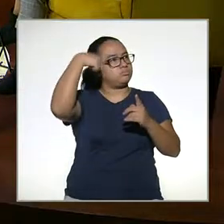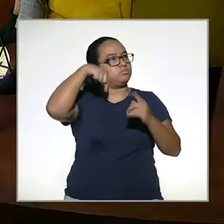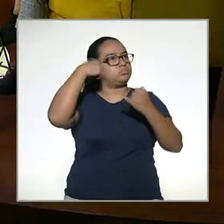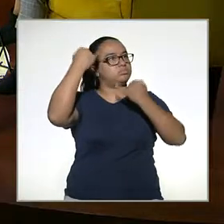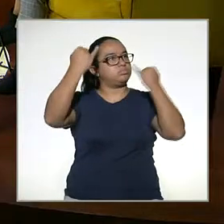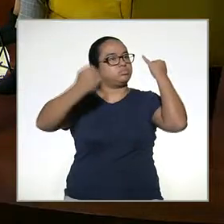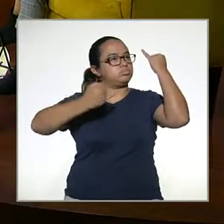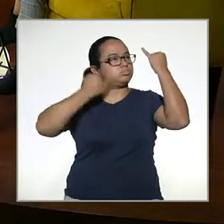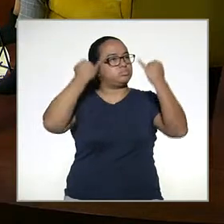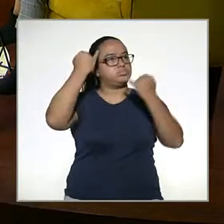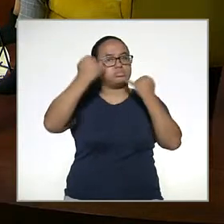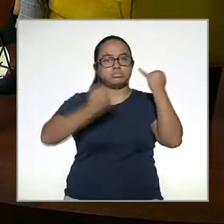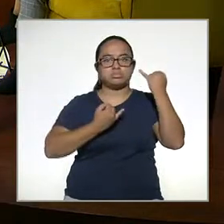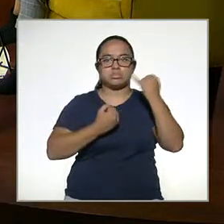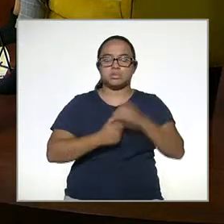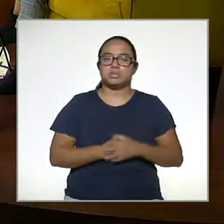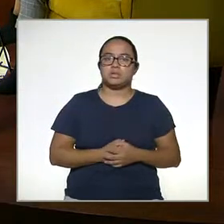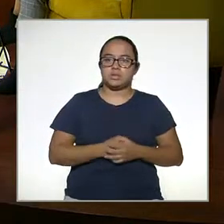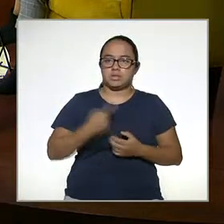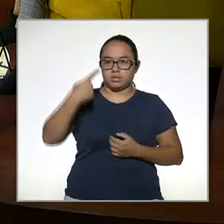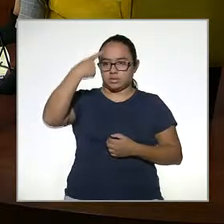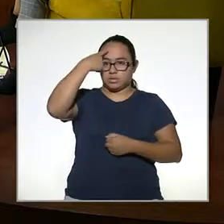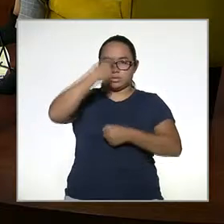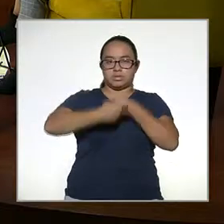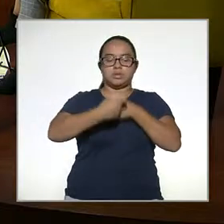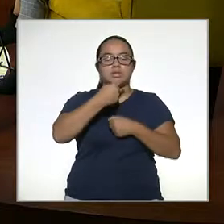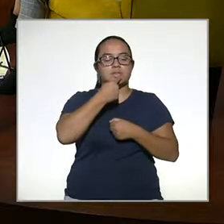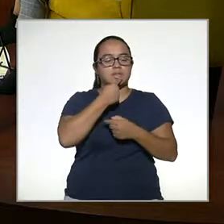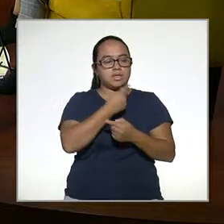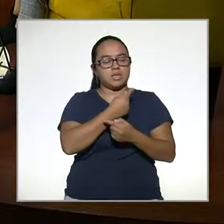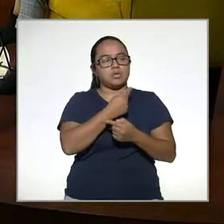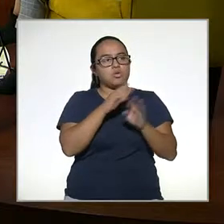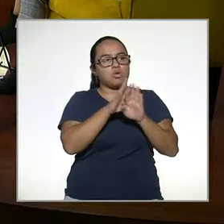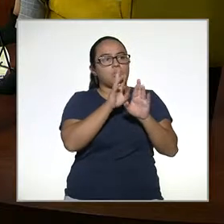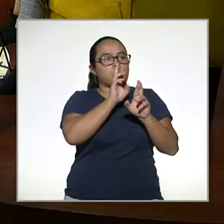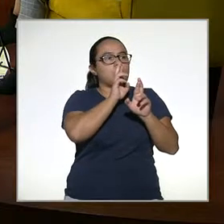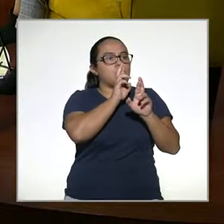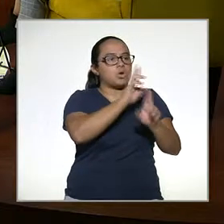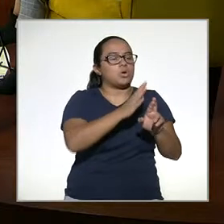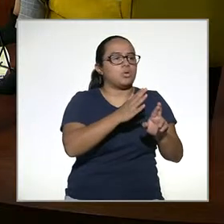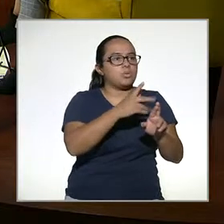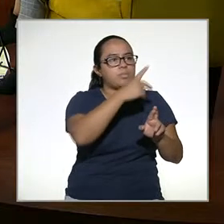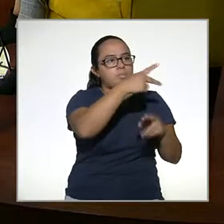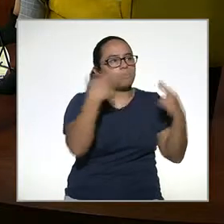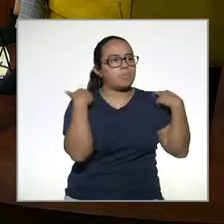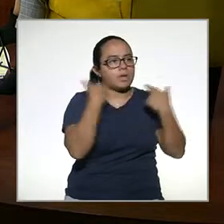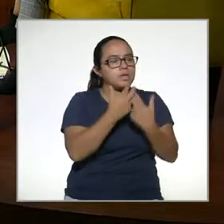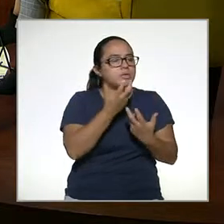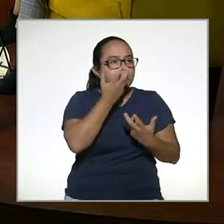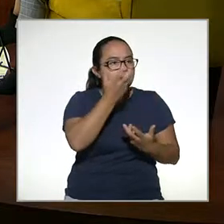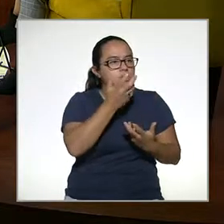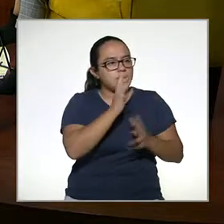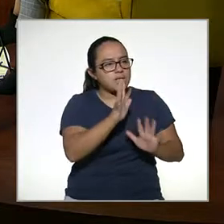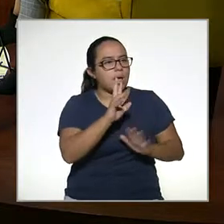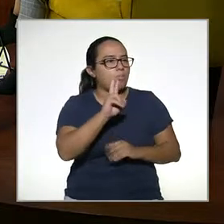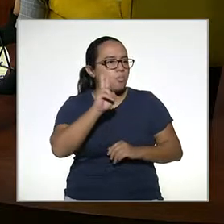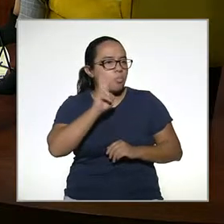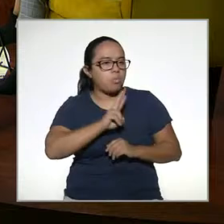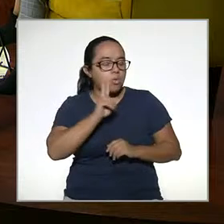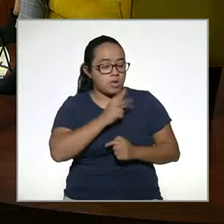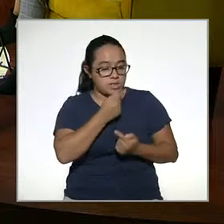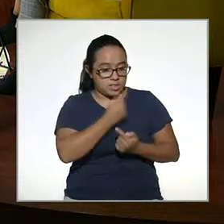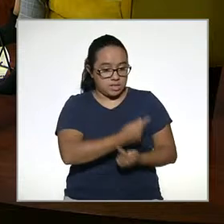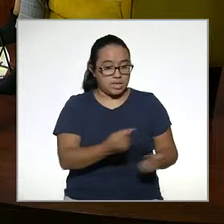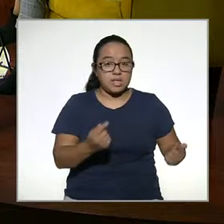sea, en el sentido de la imagen, inconscientemente el niño responder ante ese deseo del maestro, donde justamente se ha visto, se ha comprobado, que los